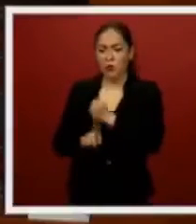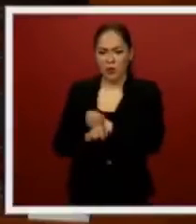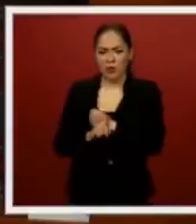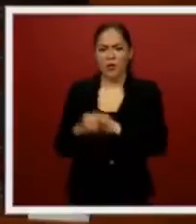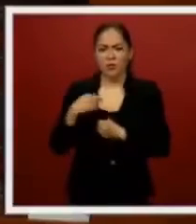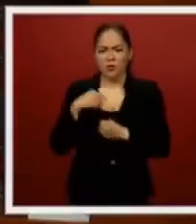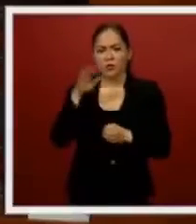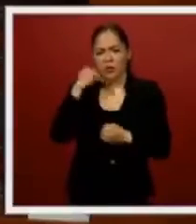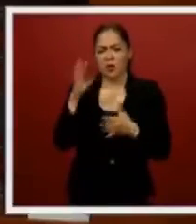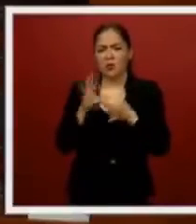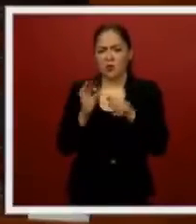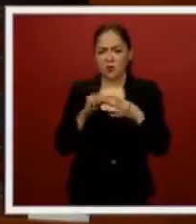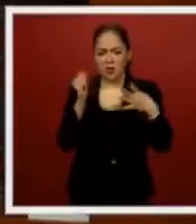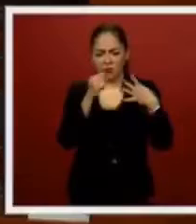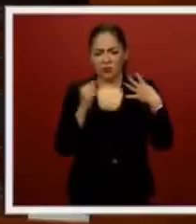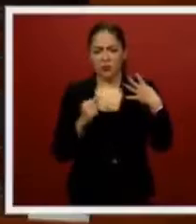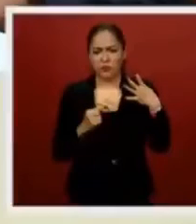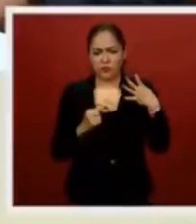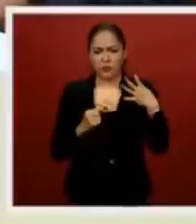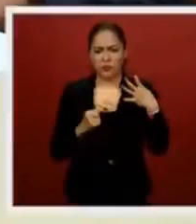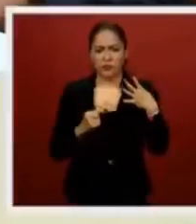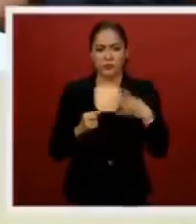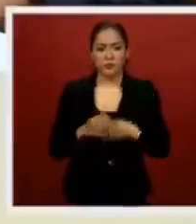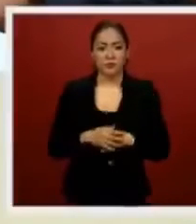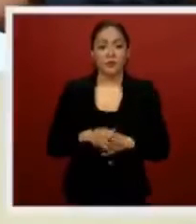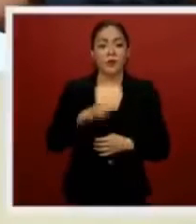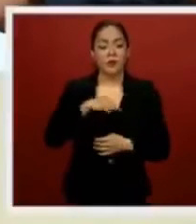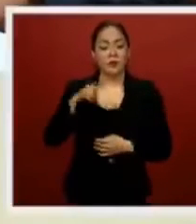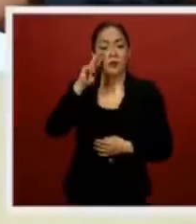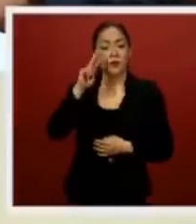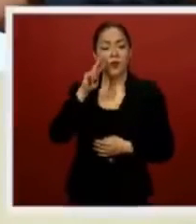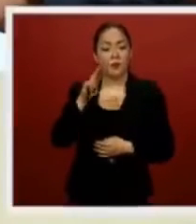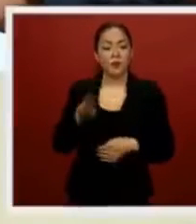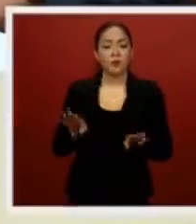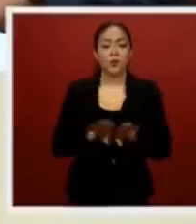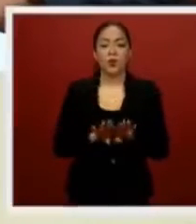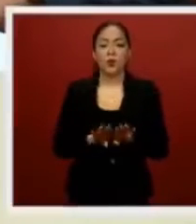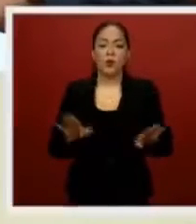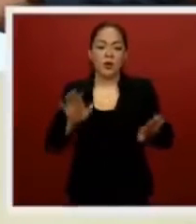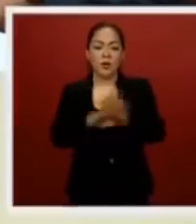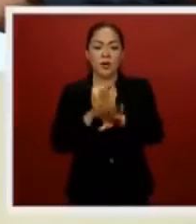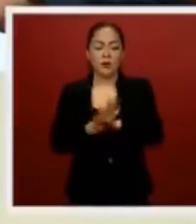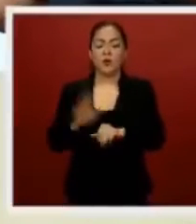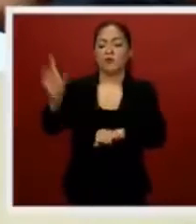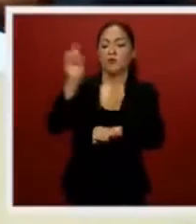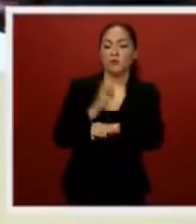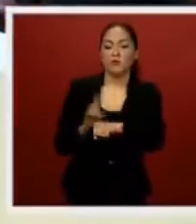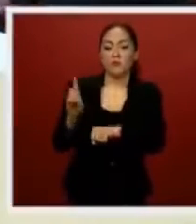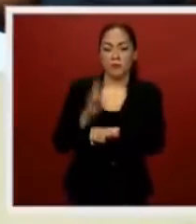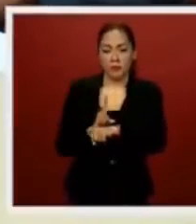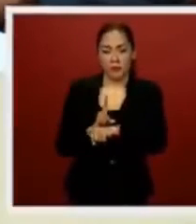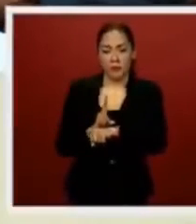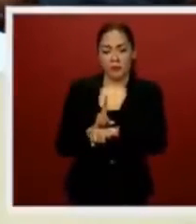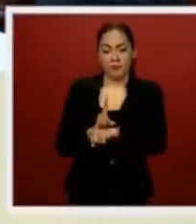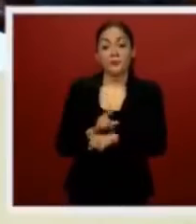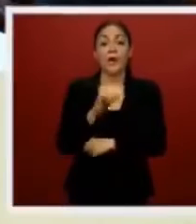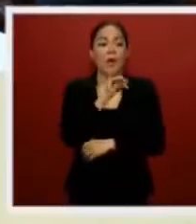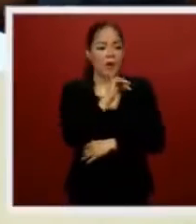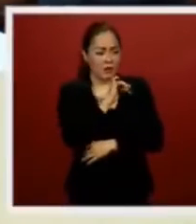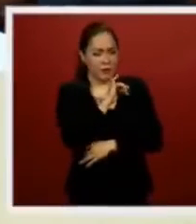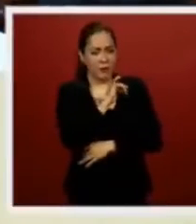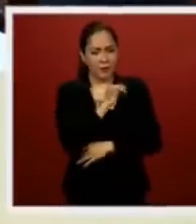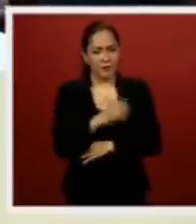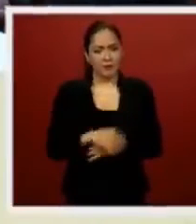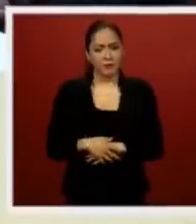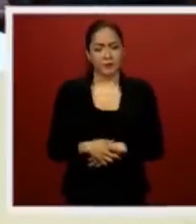en un momentito. Y eso tiene que ver con el cambio que todos los días experimentamos como seres humanos. Exactamente, sí. Hablamos